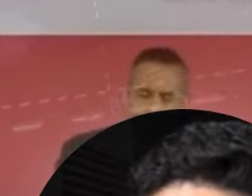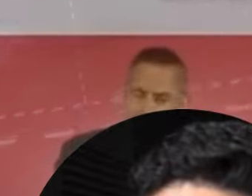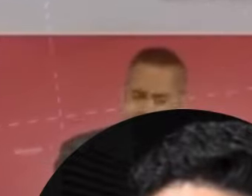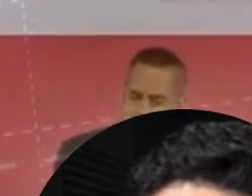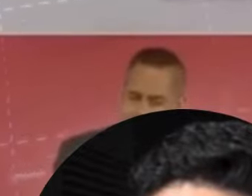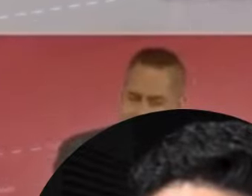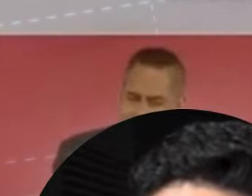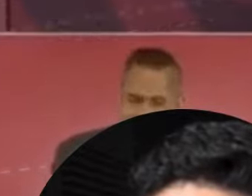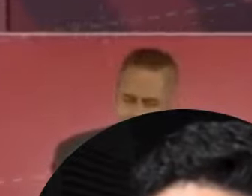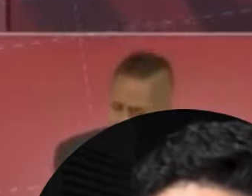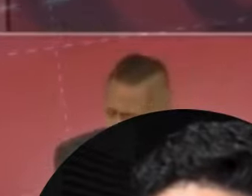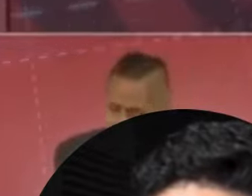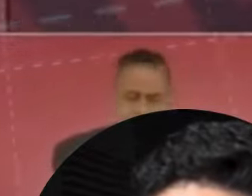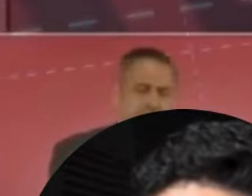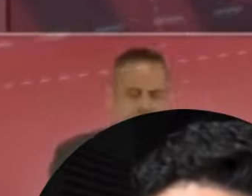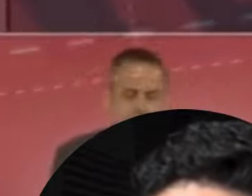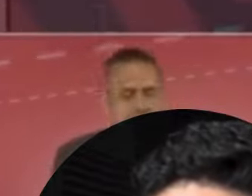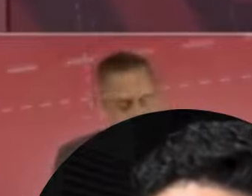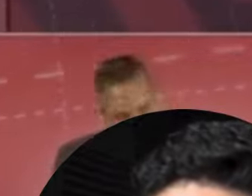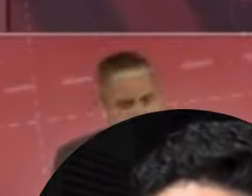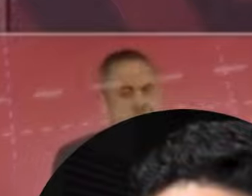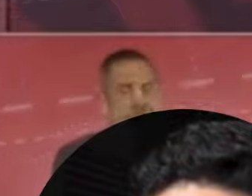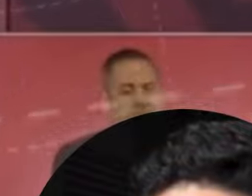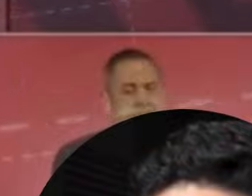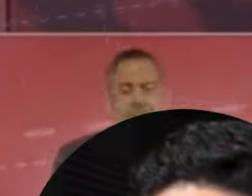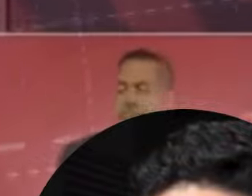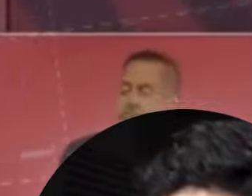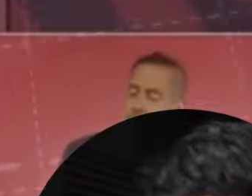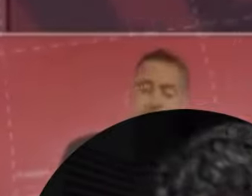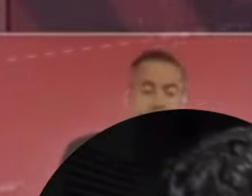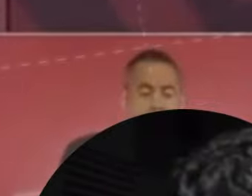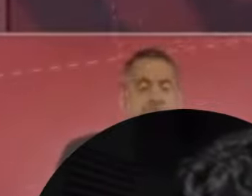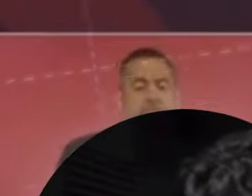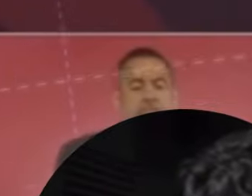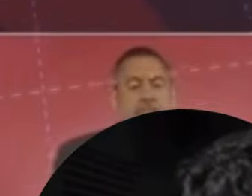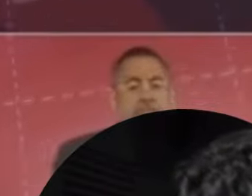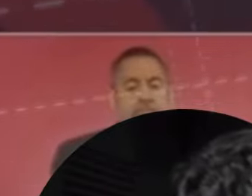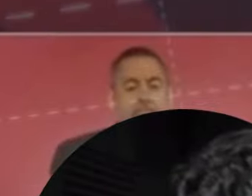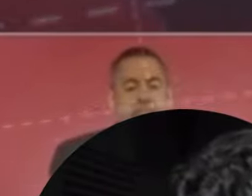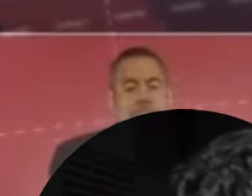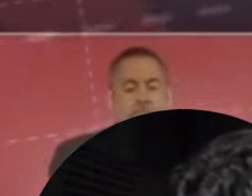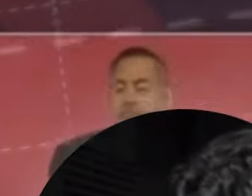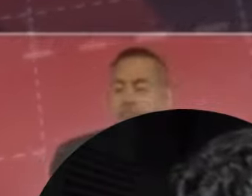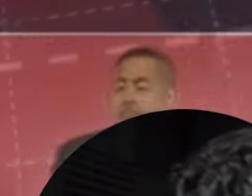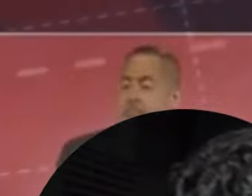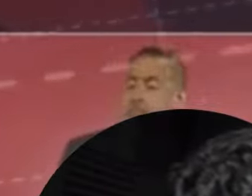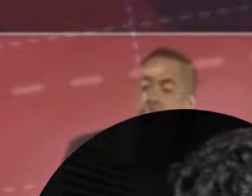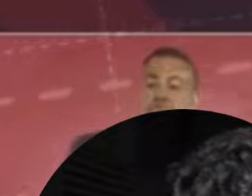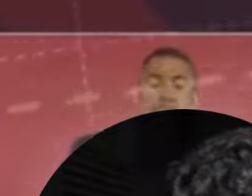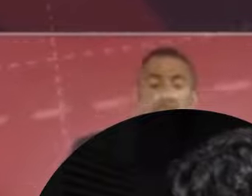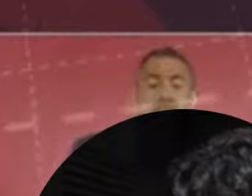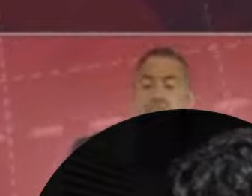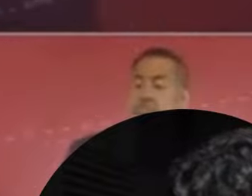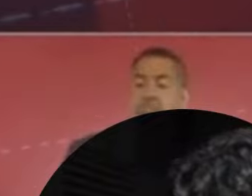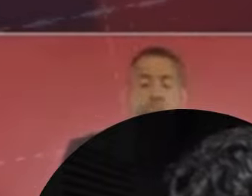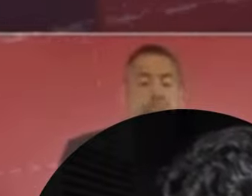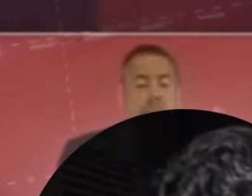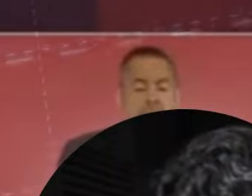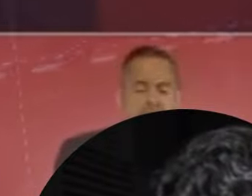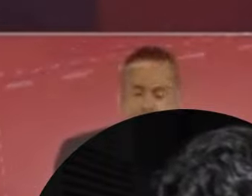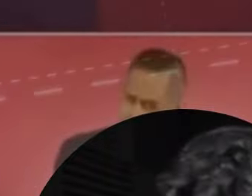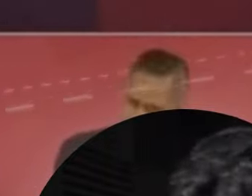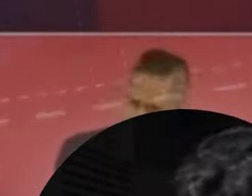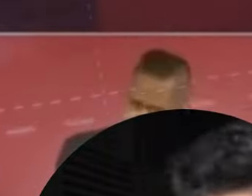o Eh puede eh quedarse En definitiva en las